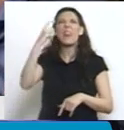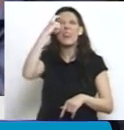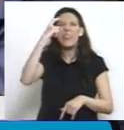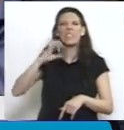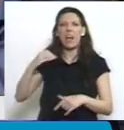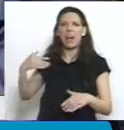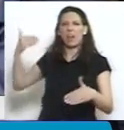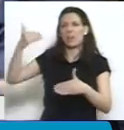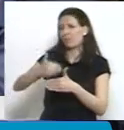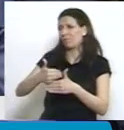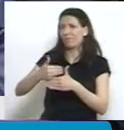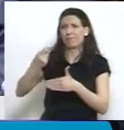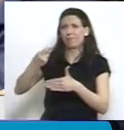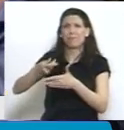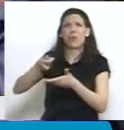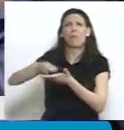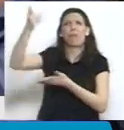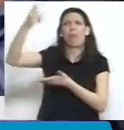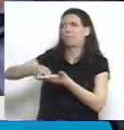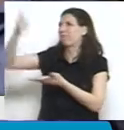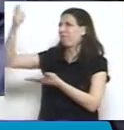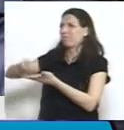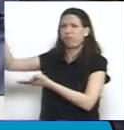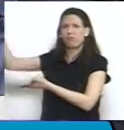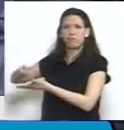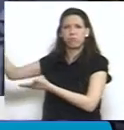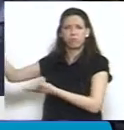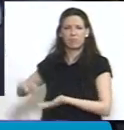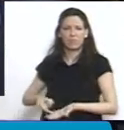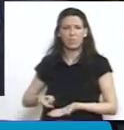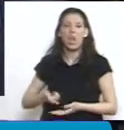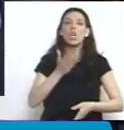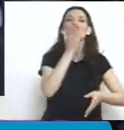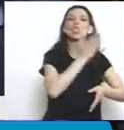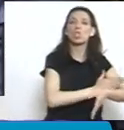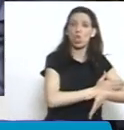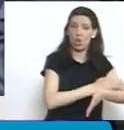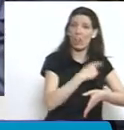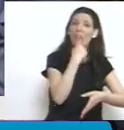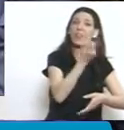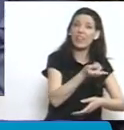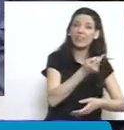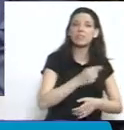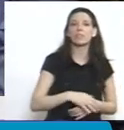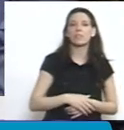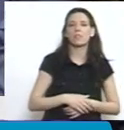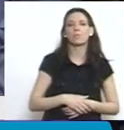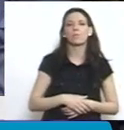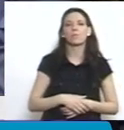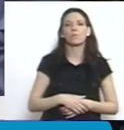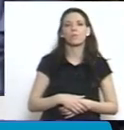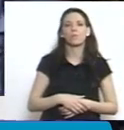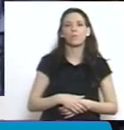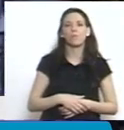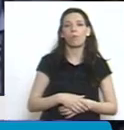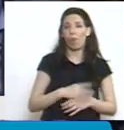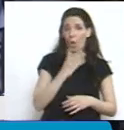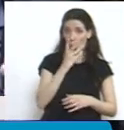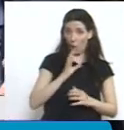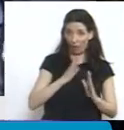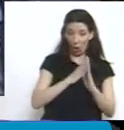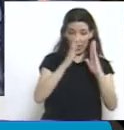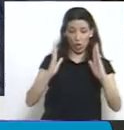años de gobiernos kirchneristas. Y Scioli dice que se propone en los 4